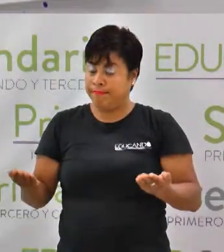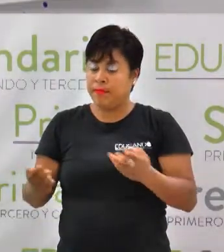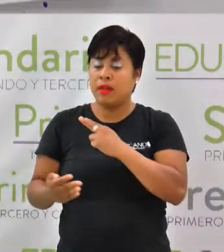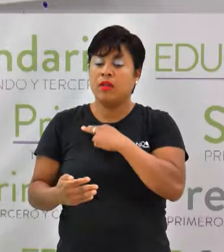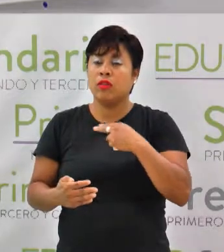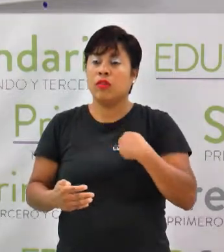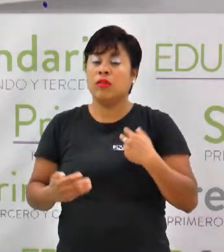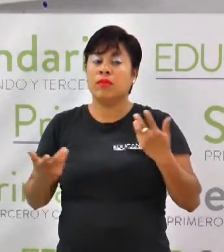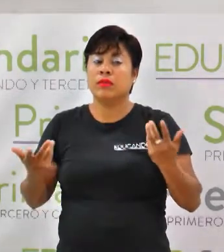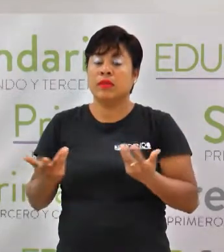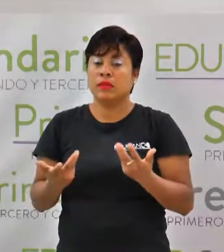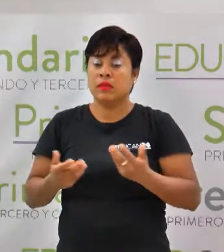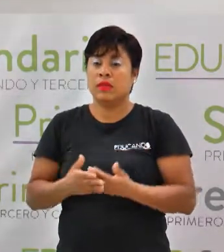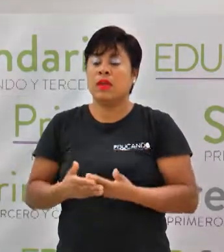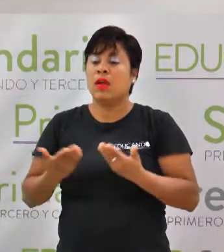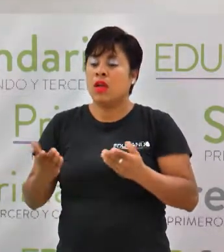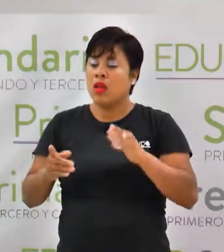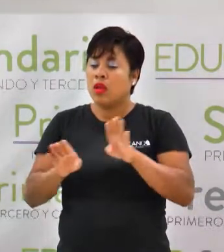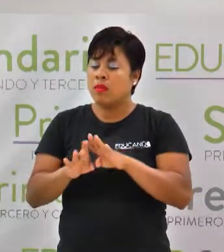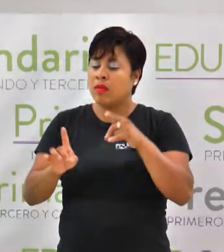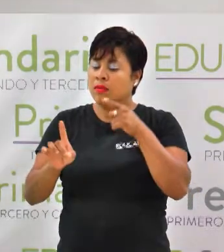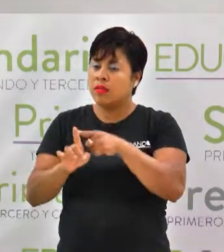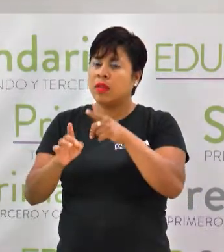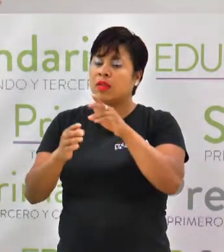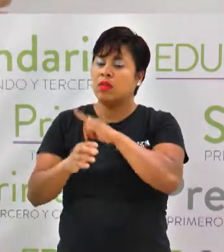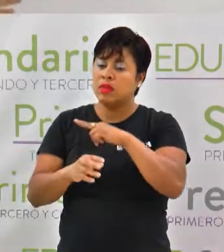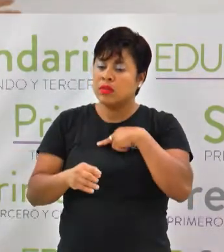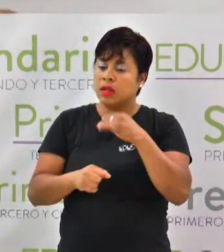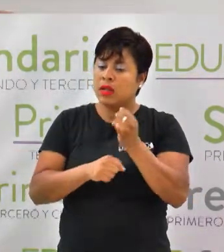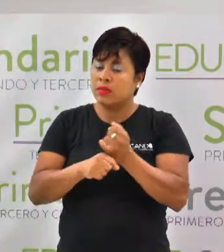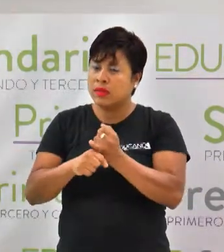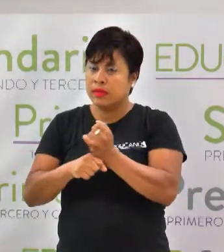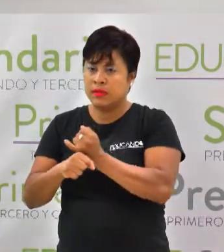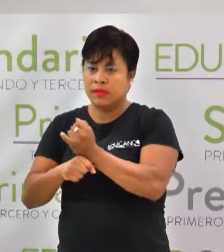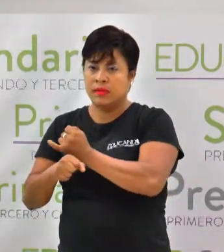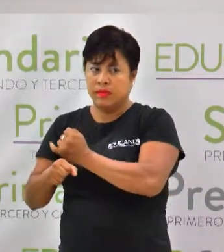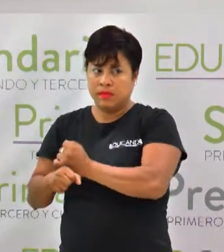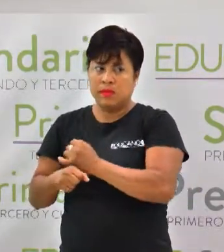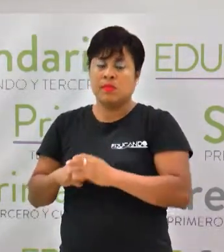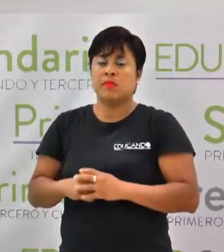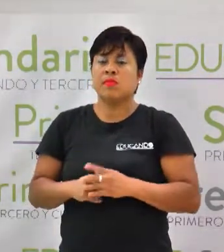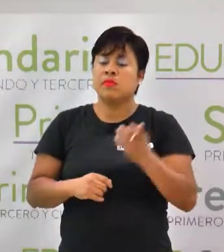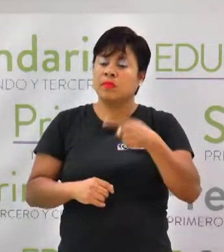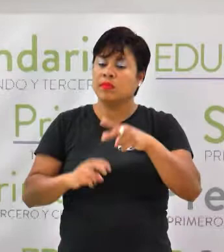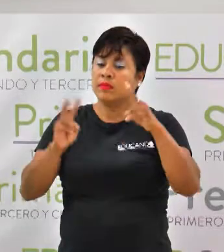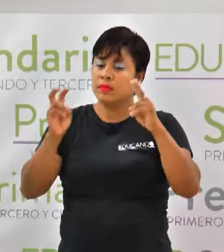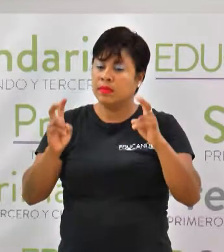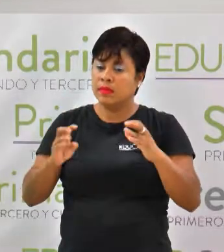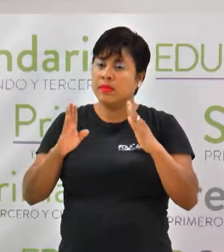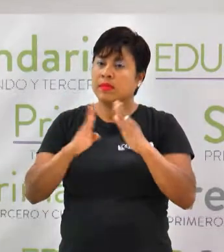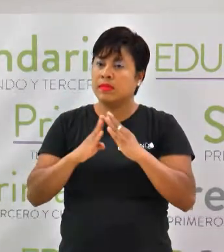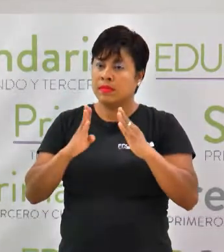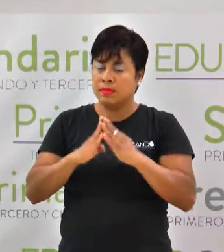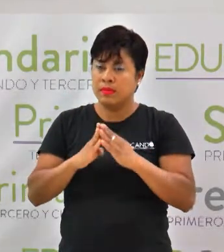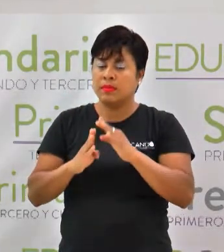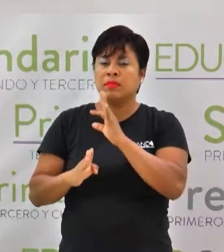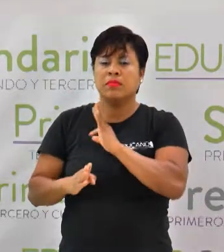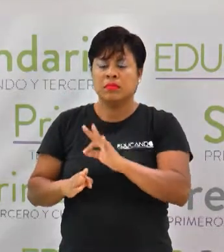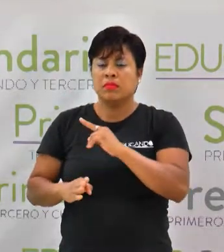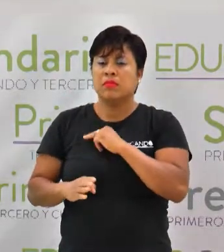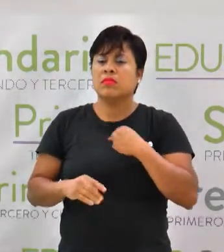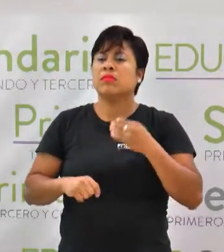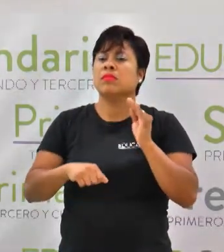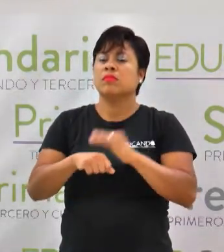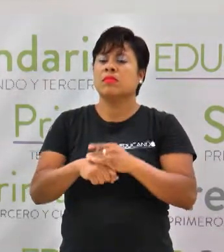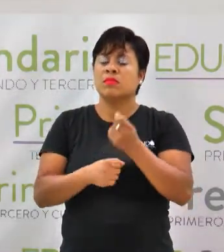Ahora vamos a tratar de orientar nuestra investigación en relación al tema de las casas. Aquí